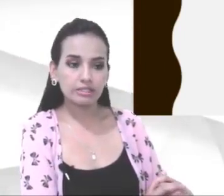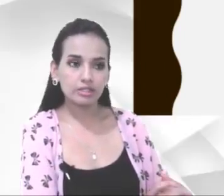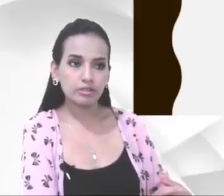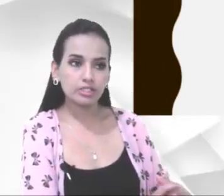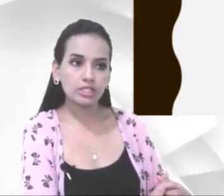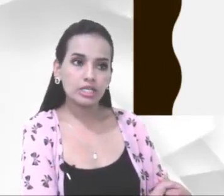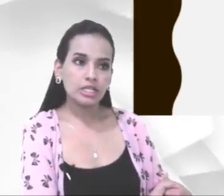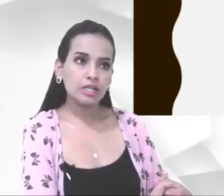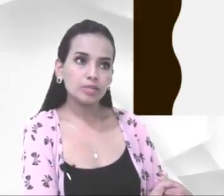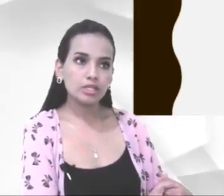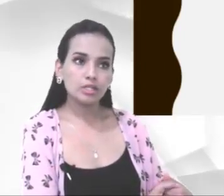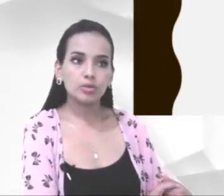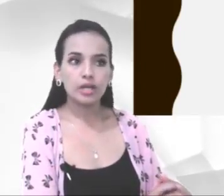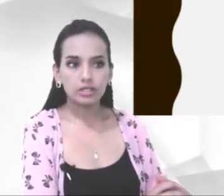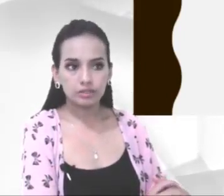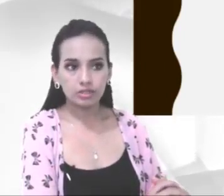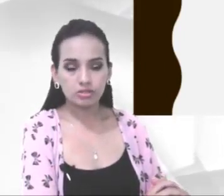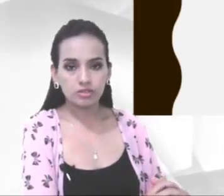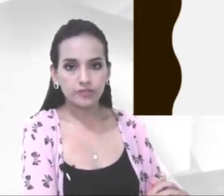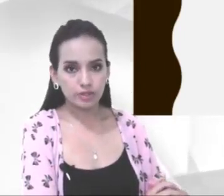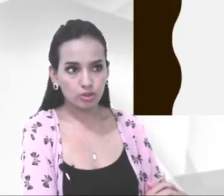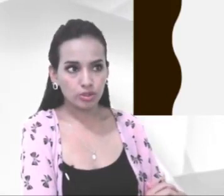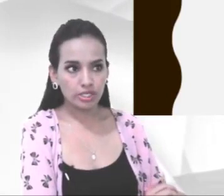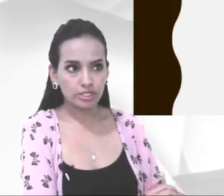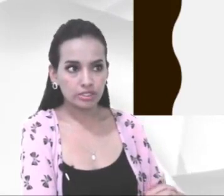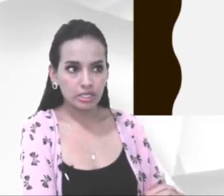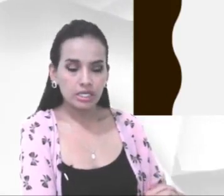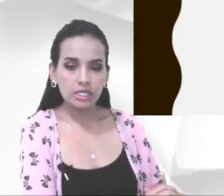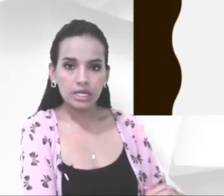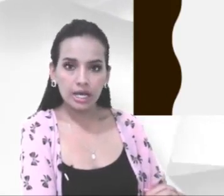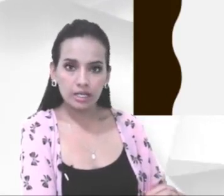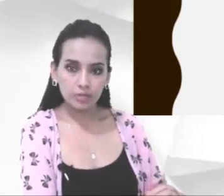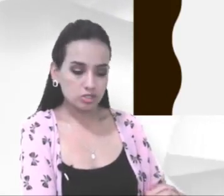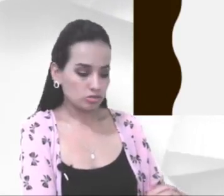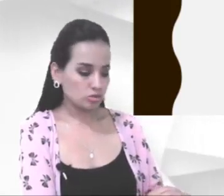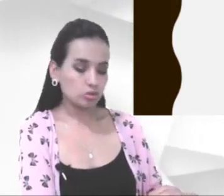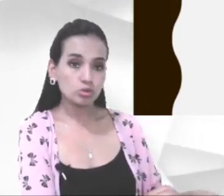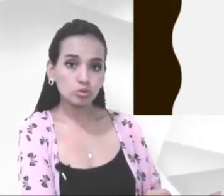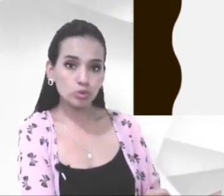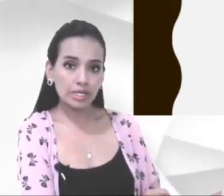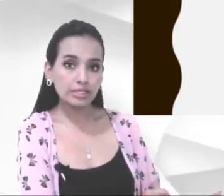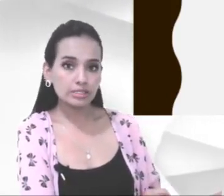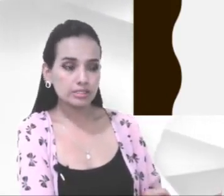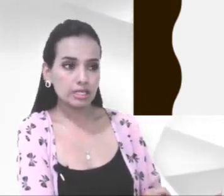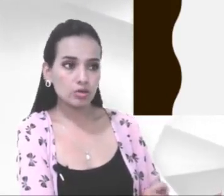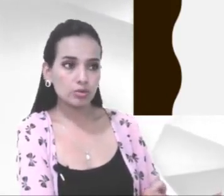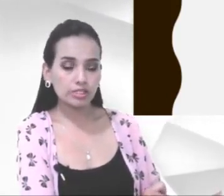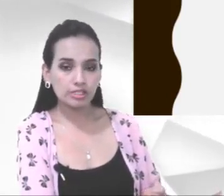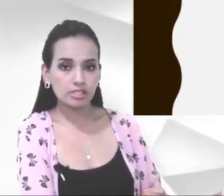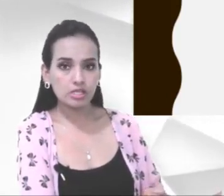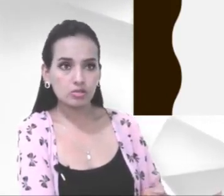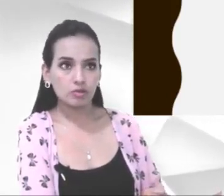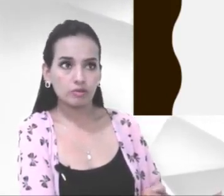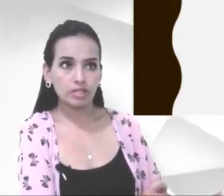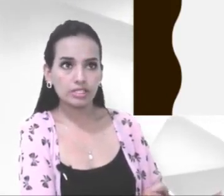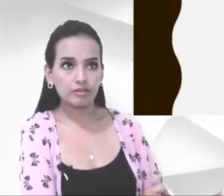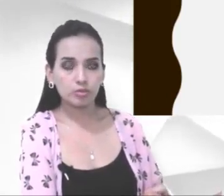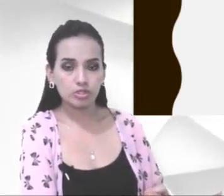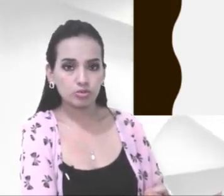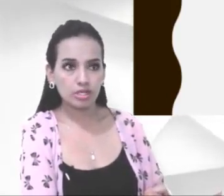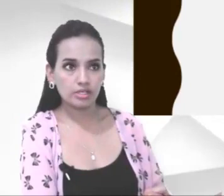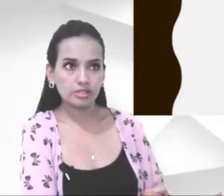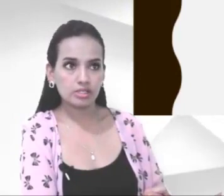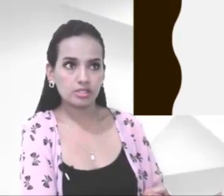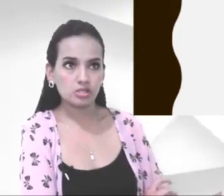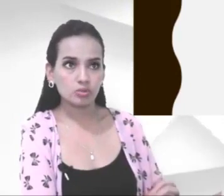clases anteriores también tenemos las adaptaciones fisiológicas y las adaptaciones conductuales que como les decía son las que